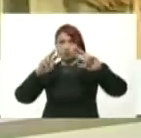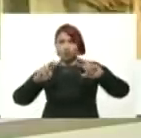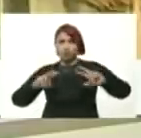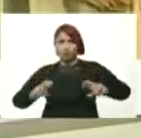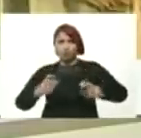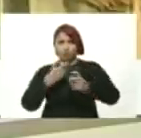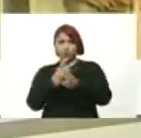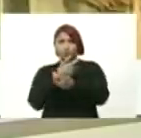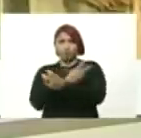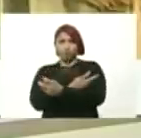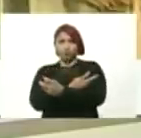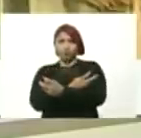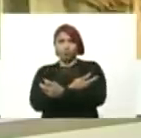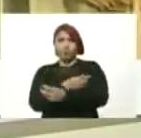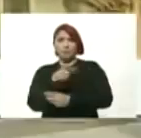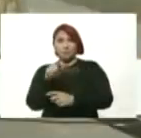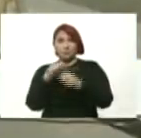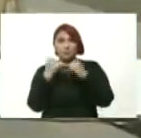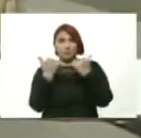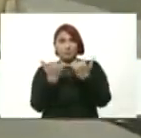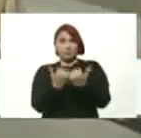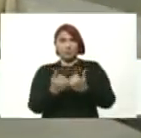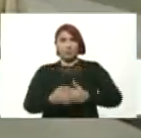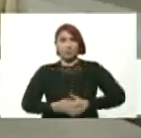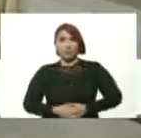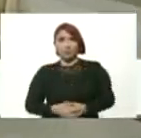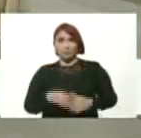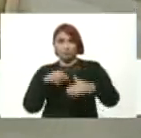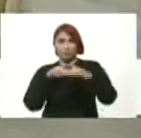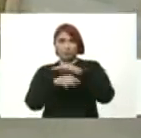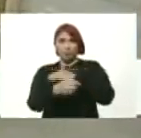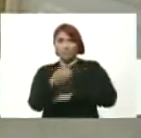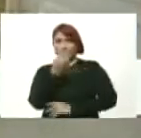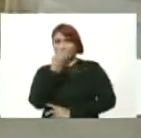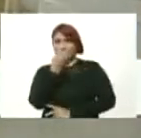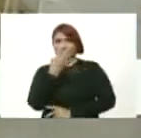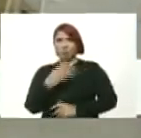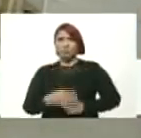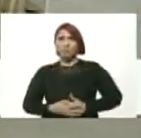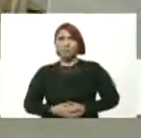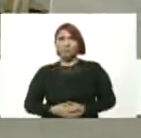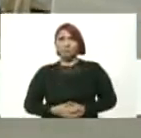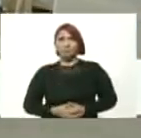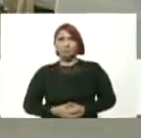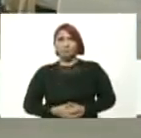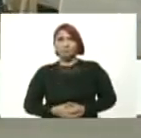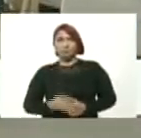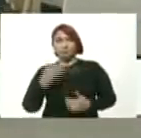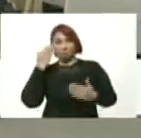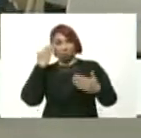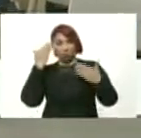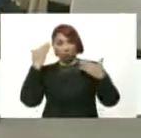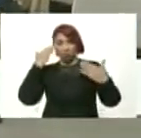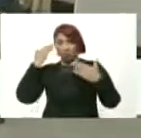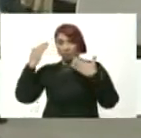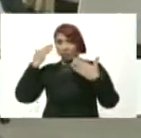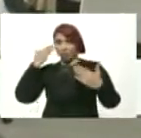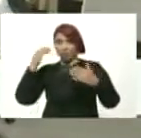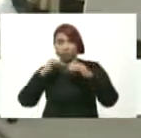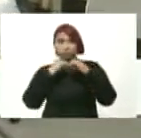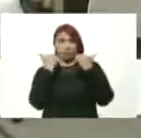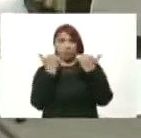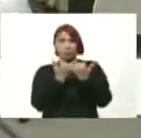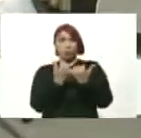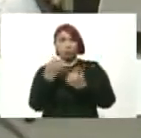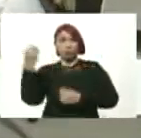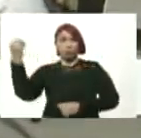palacio presidencial de miraflores con un saludo en salud sol del perú